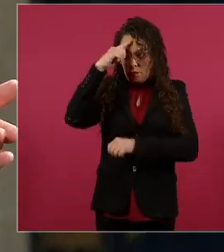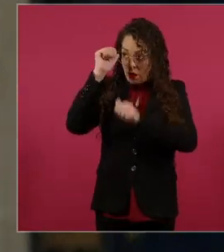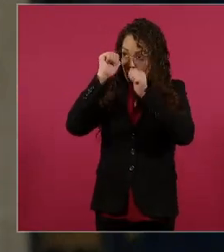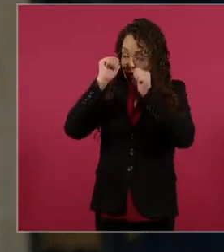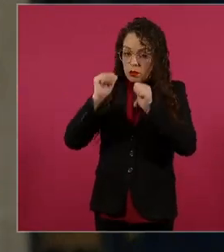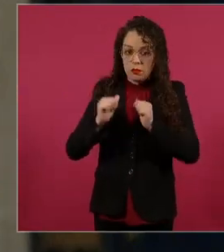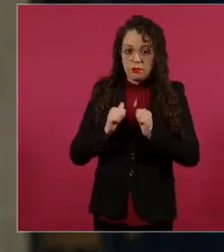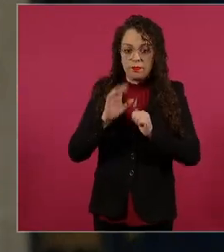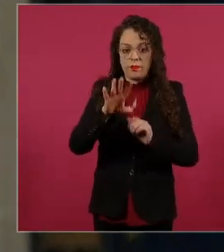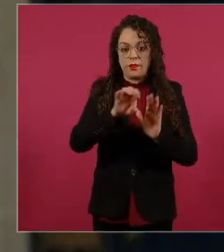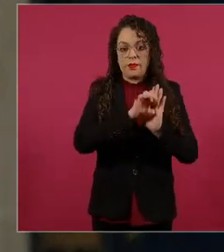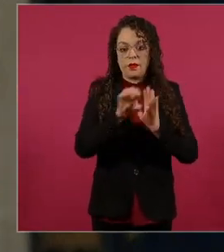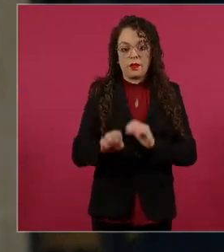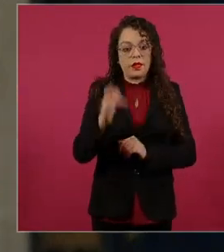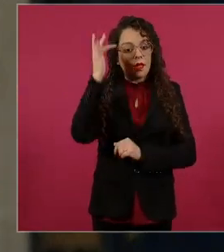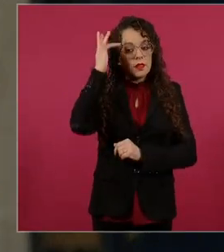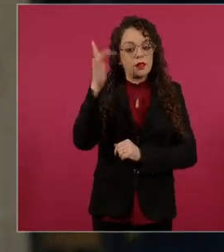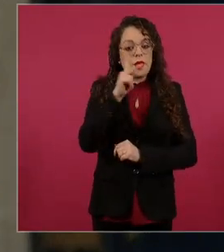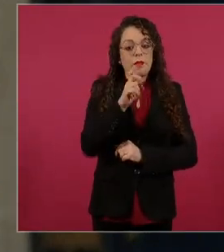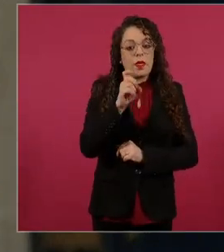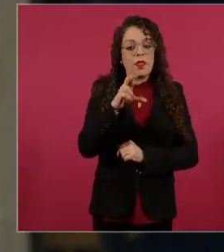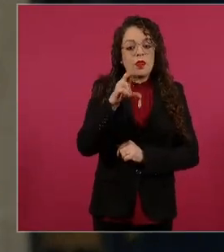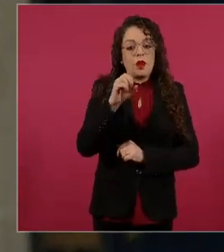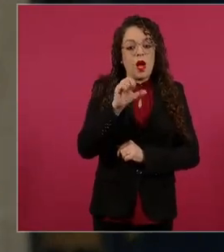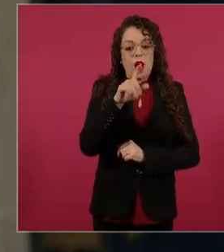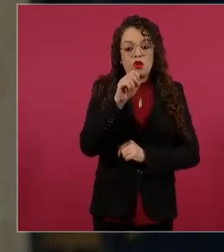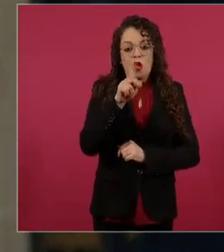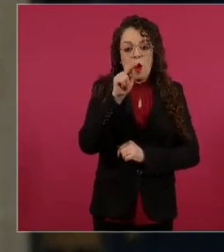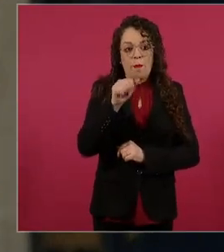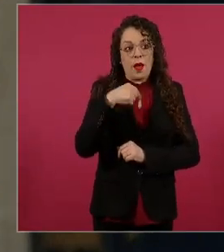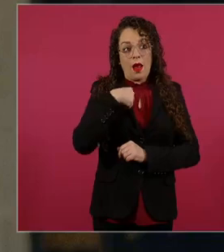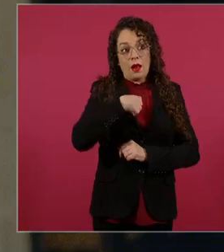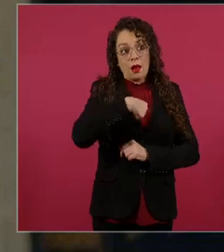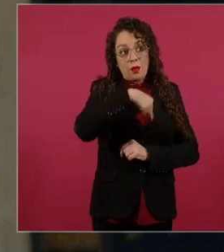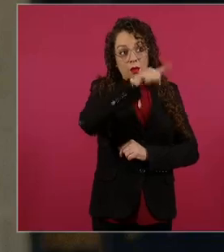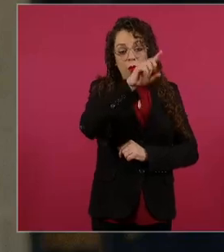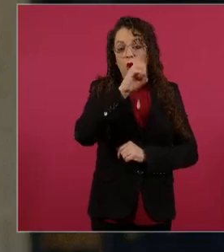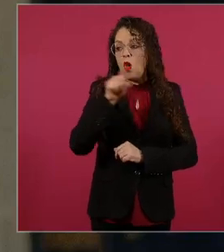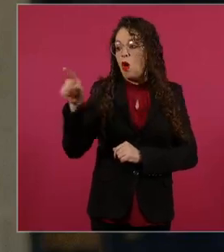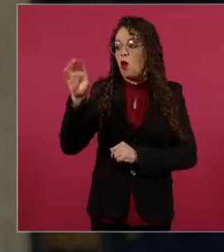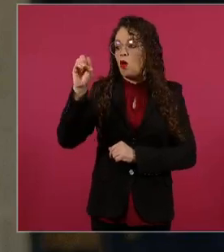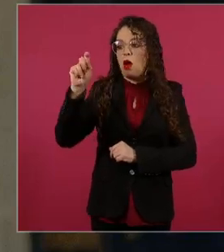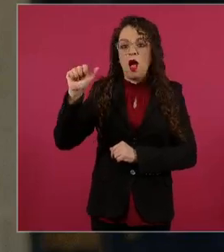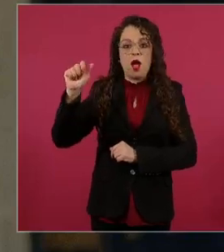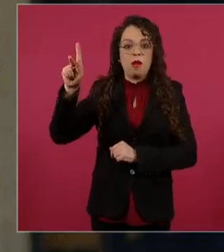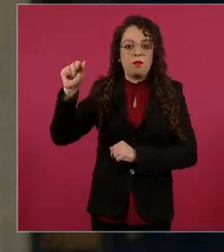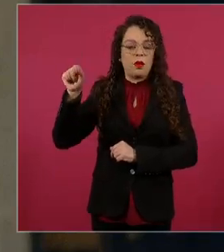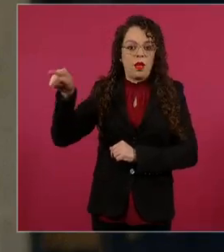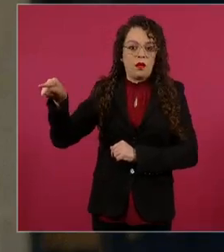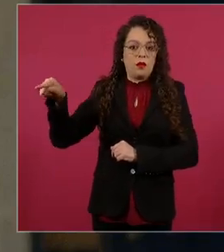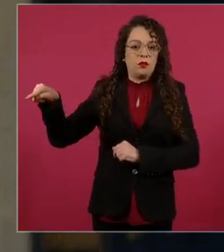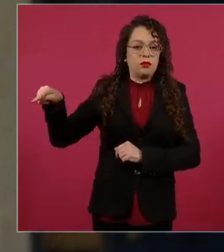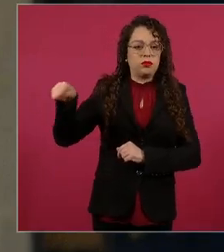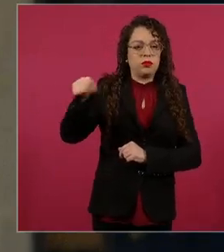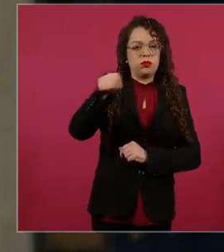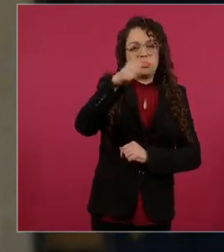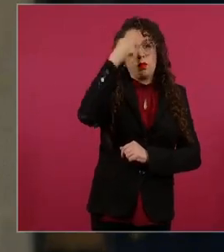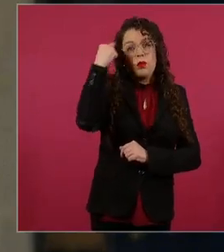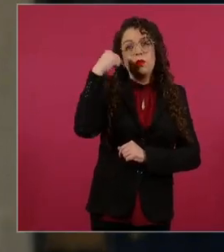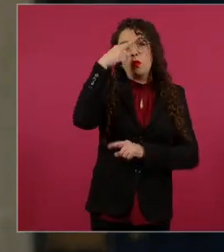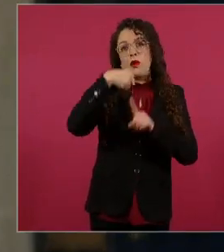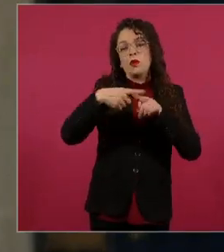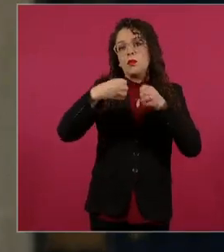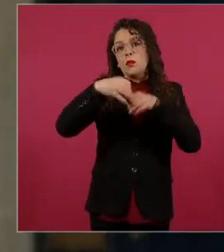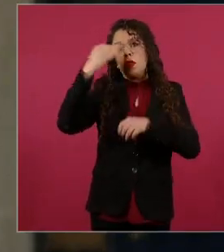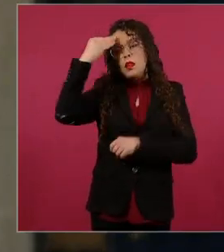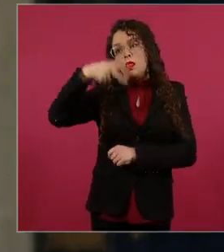San Pedro a Tocman a lo que es Coapa, hora y media, perder hora y media de trayecto o hora y media